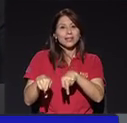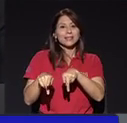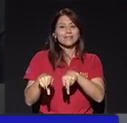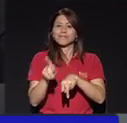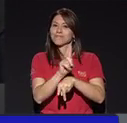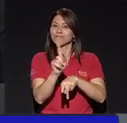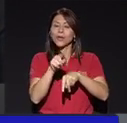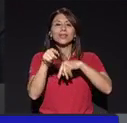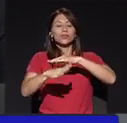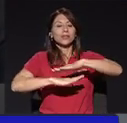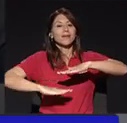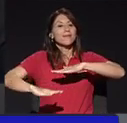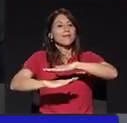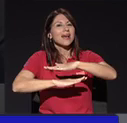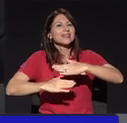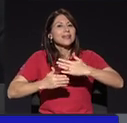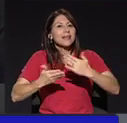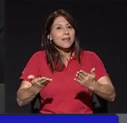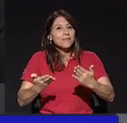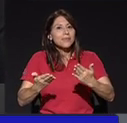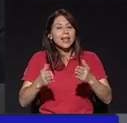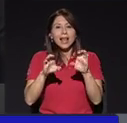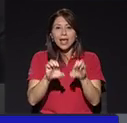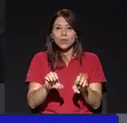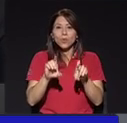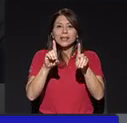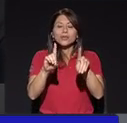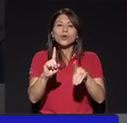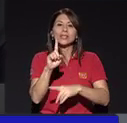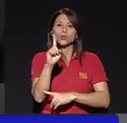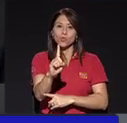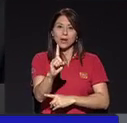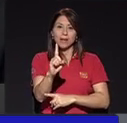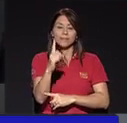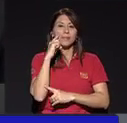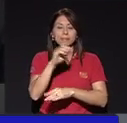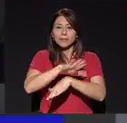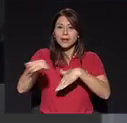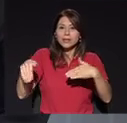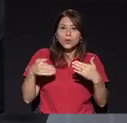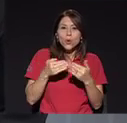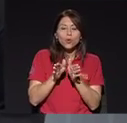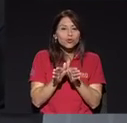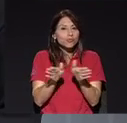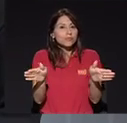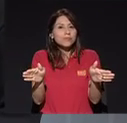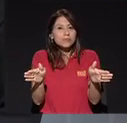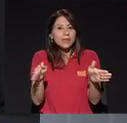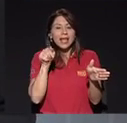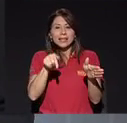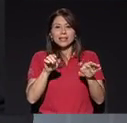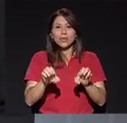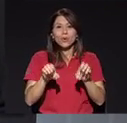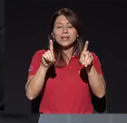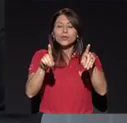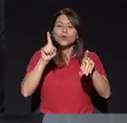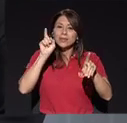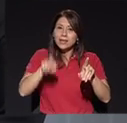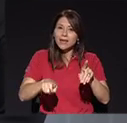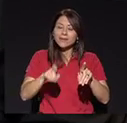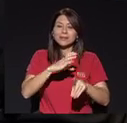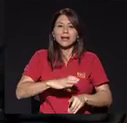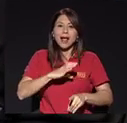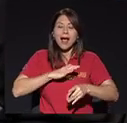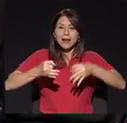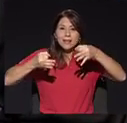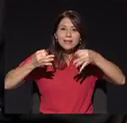el concepto, ¿verdad? Y en el precepto de que la educación es una y es para todos, y esa educación ya de por sí debe ser una